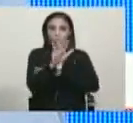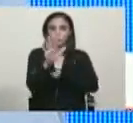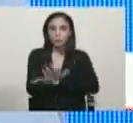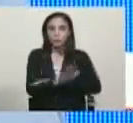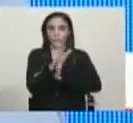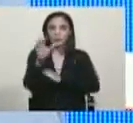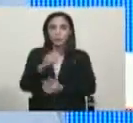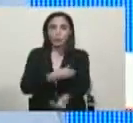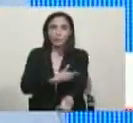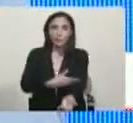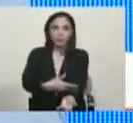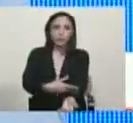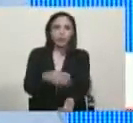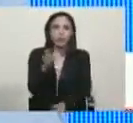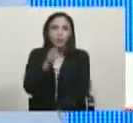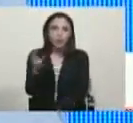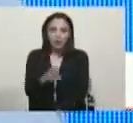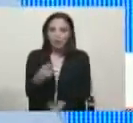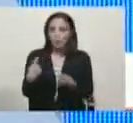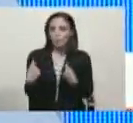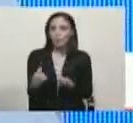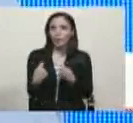38.555 millones de euros.